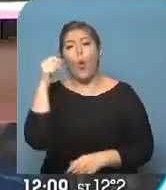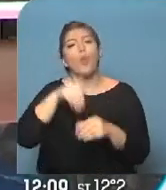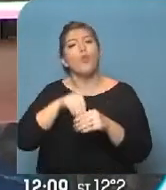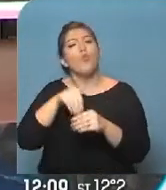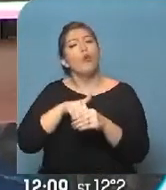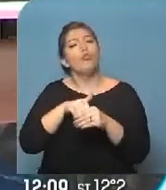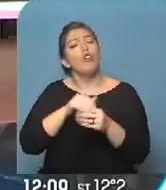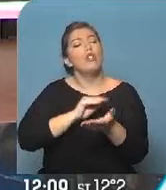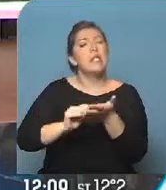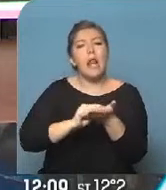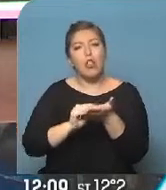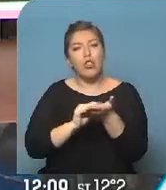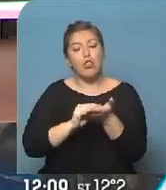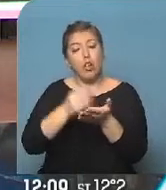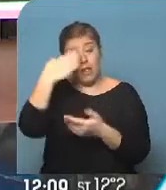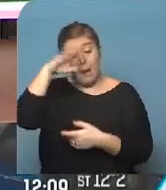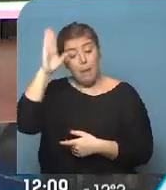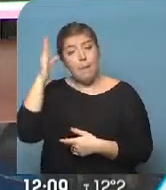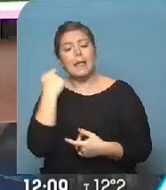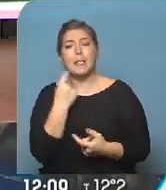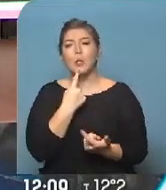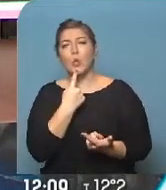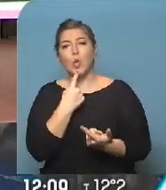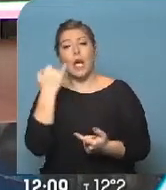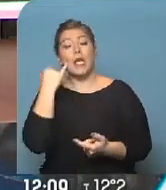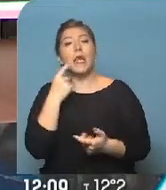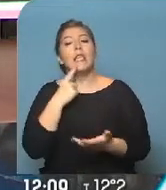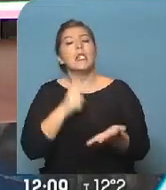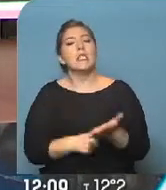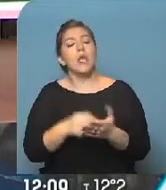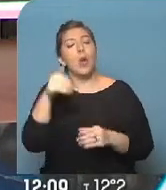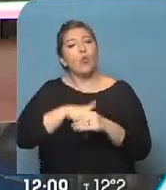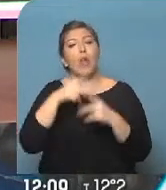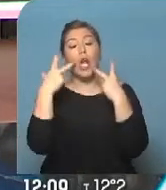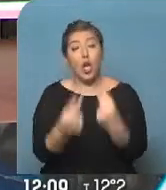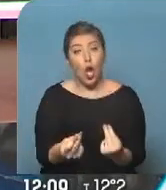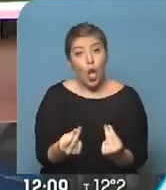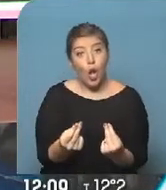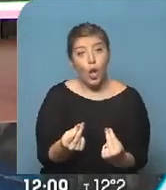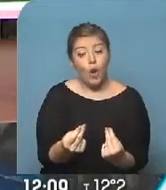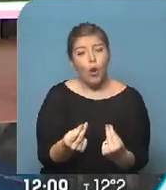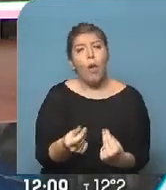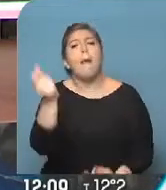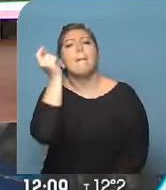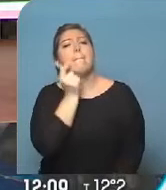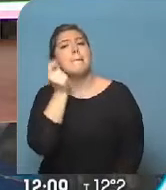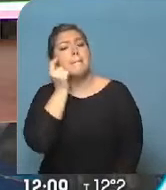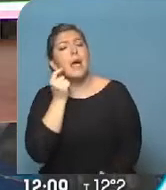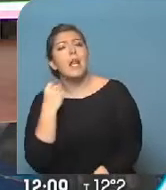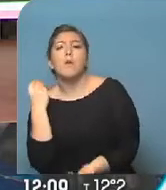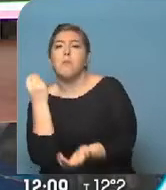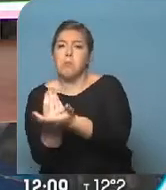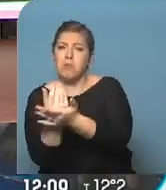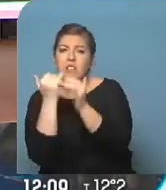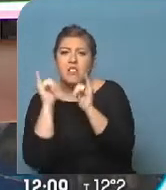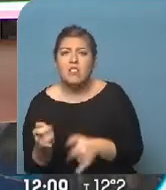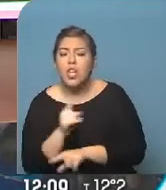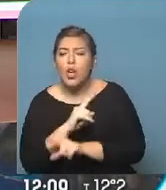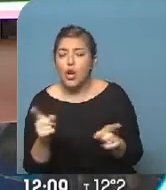pampeano que estaba entre los indecisos y que decidió votar por el no. ¿Estará presente Carlos Saúl Menem en la audiencia? Si